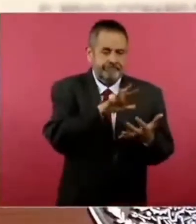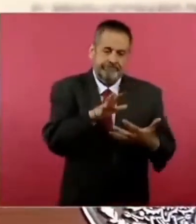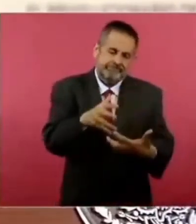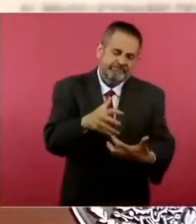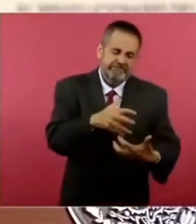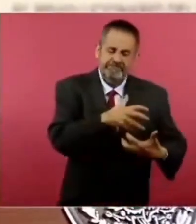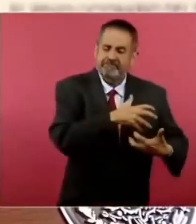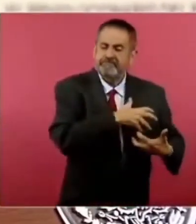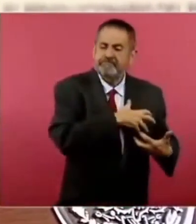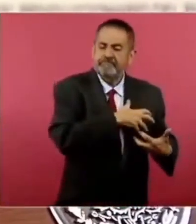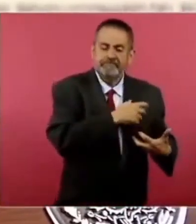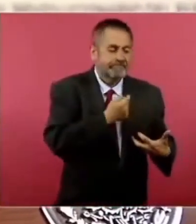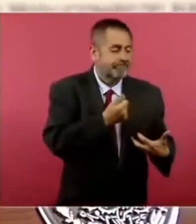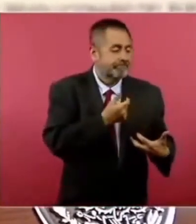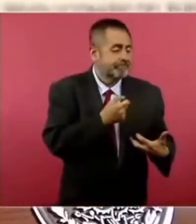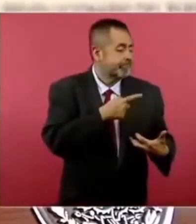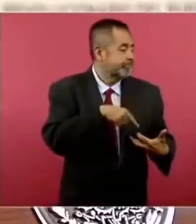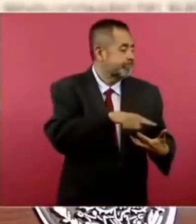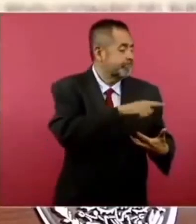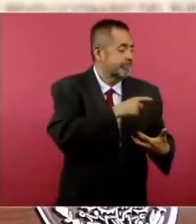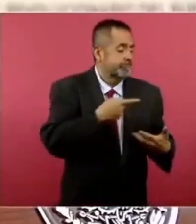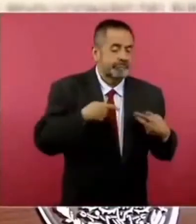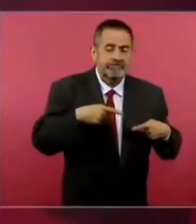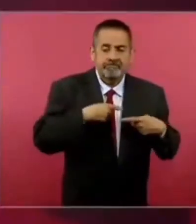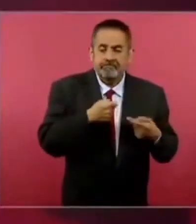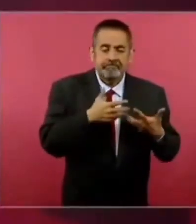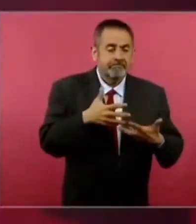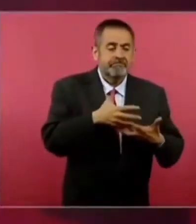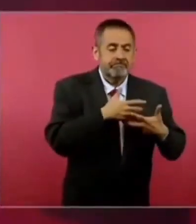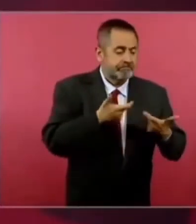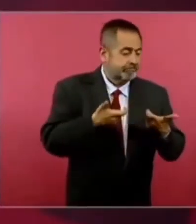concentró en unas cuantas manos